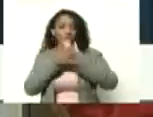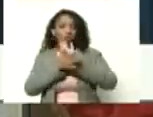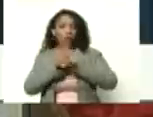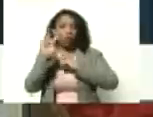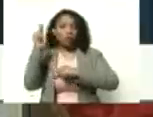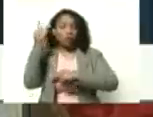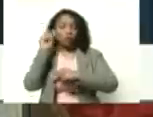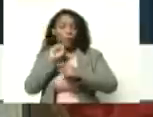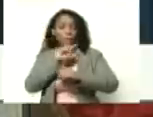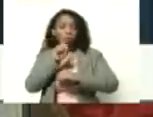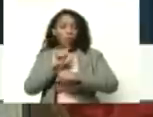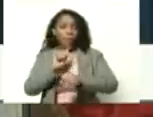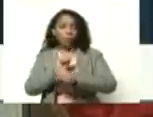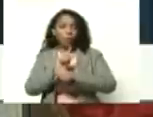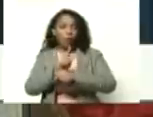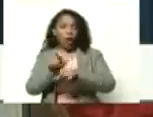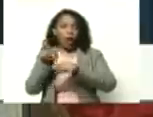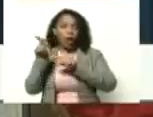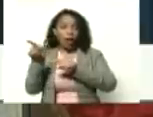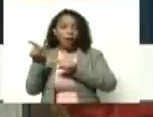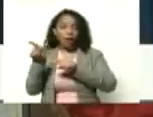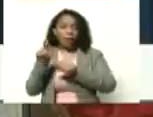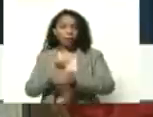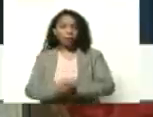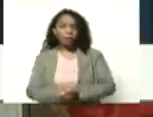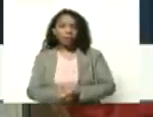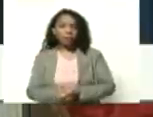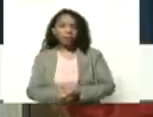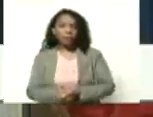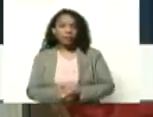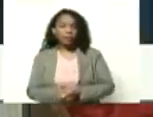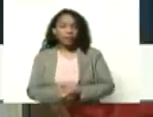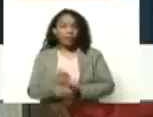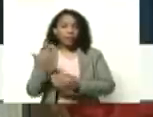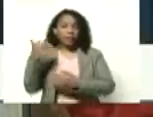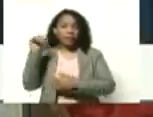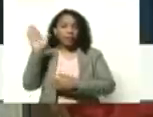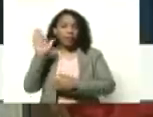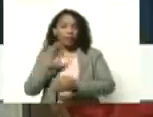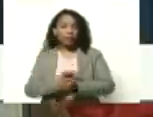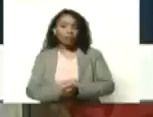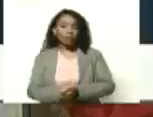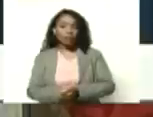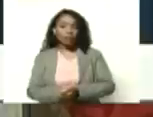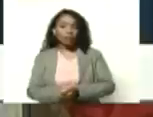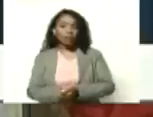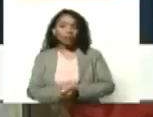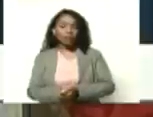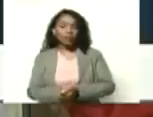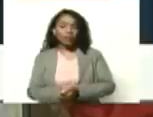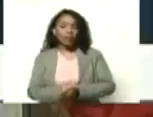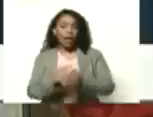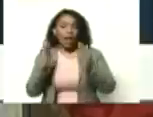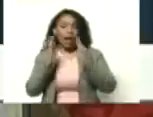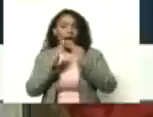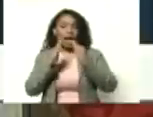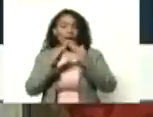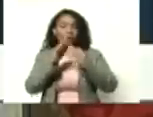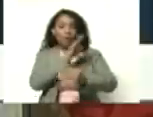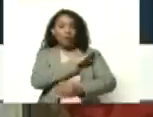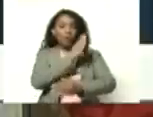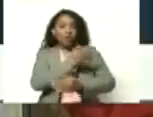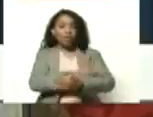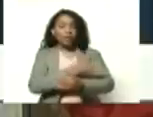segundo interrogatorio él si traslada a la finca la fortaleza